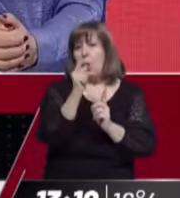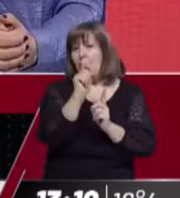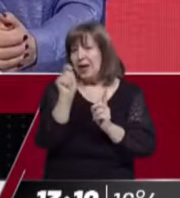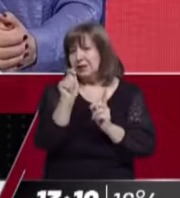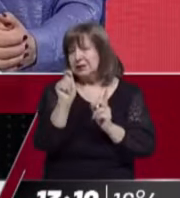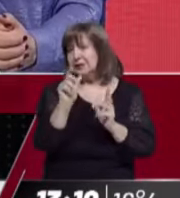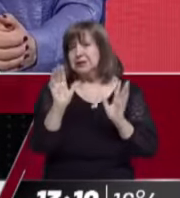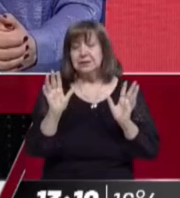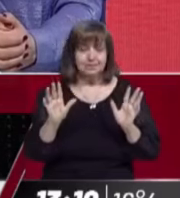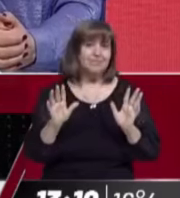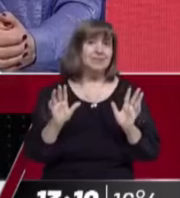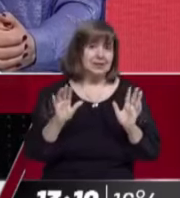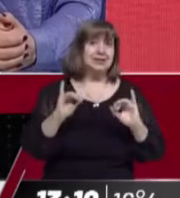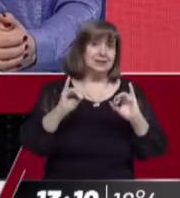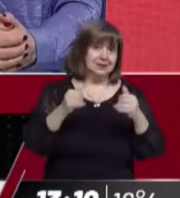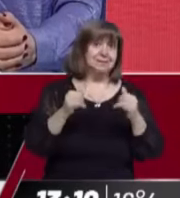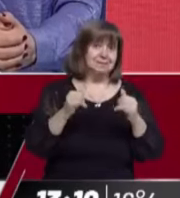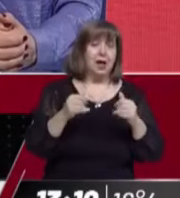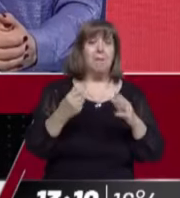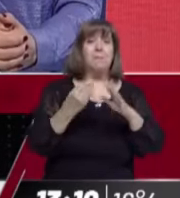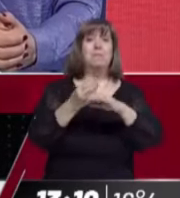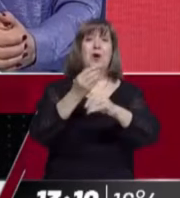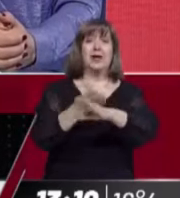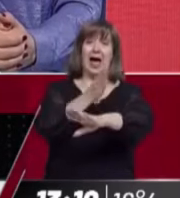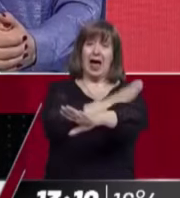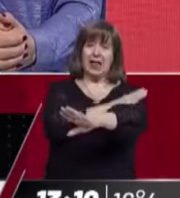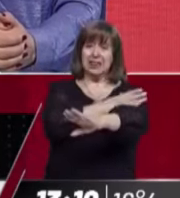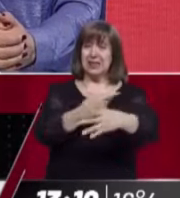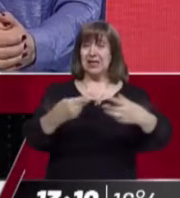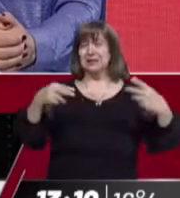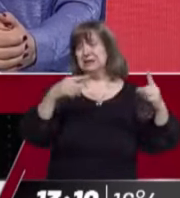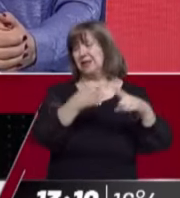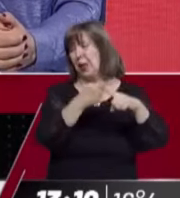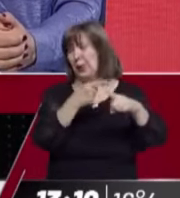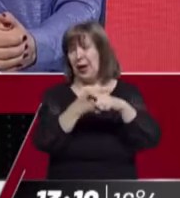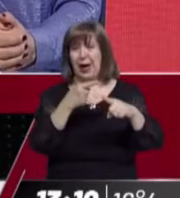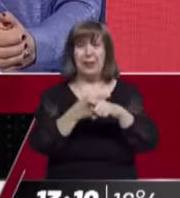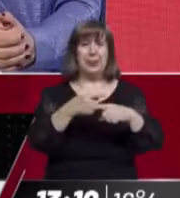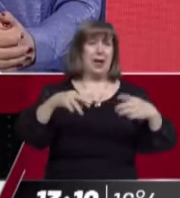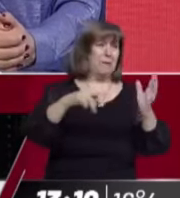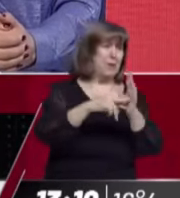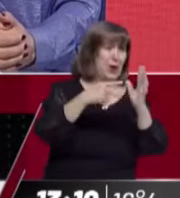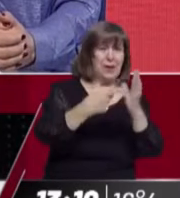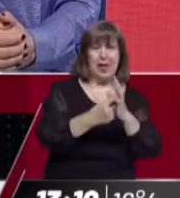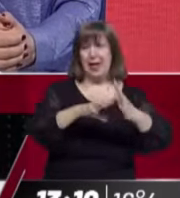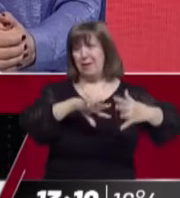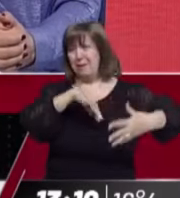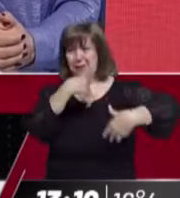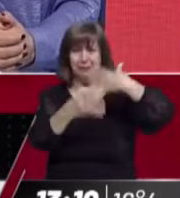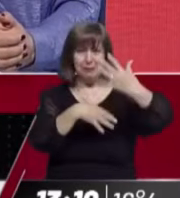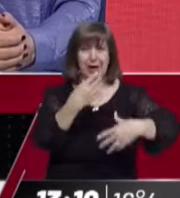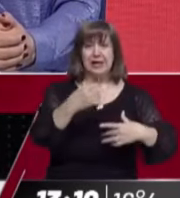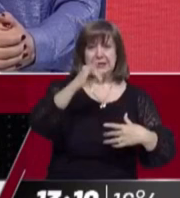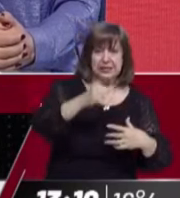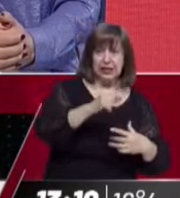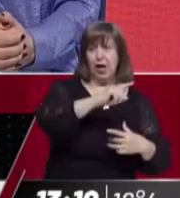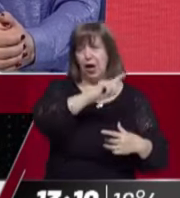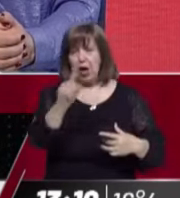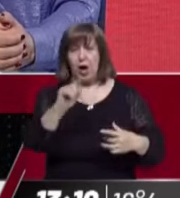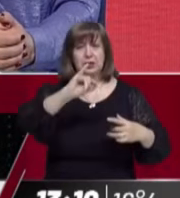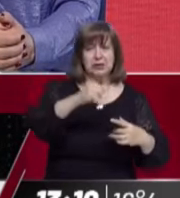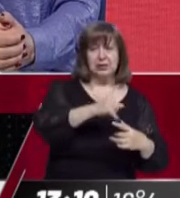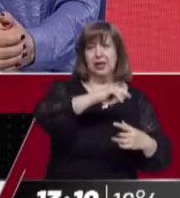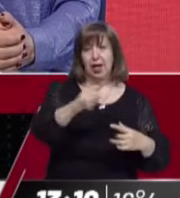Hubo enormes y larguísimas discusiones en la Casa Rosada y ahora en el Congreso para llegar a esta media sanción. Cuando termine y se